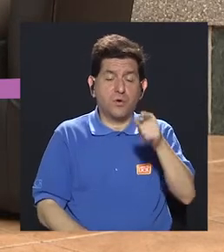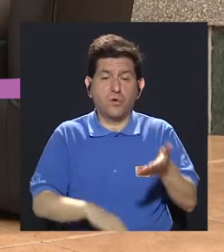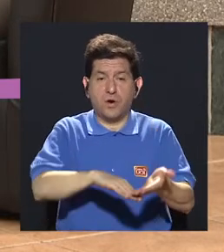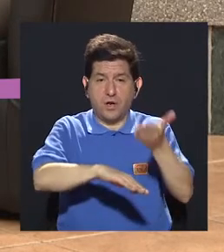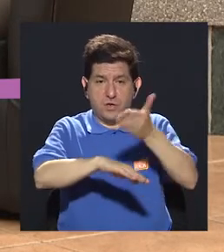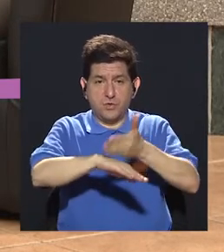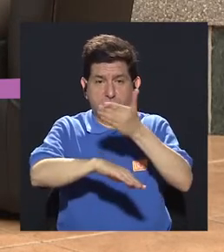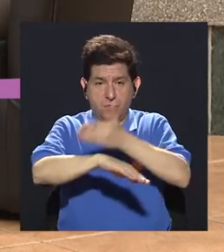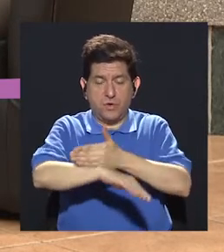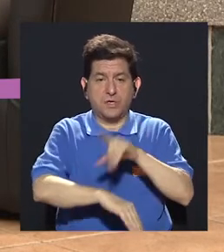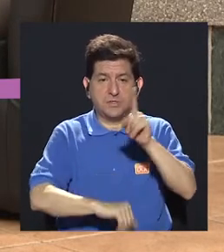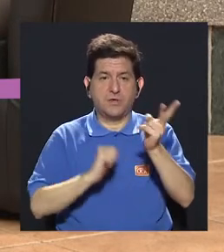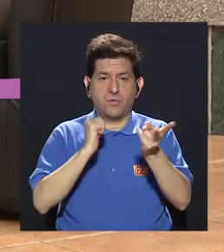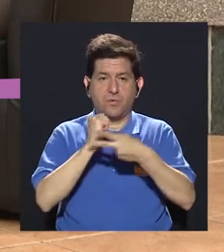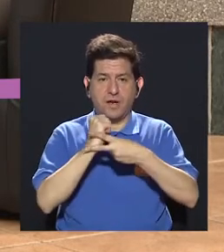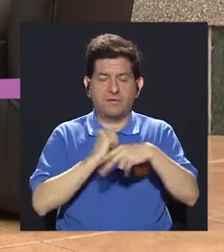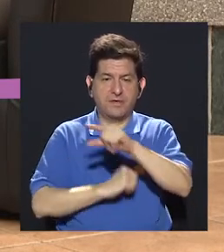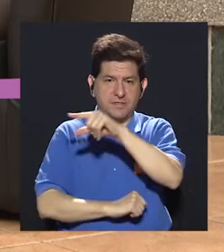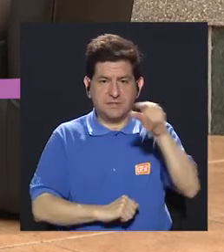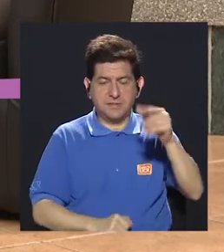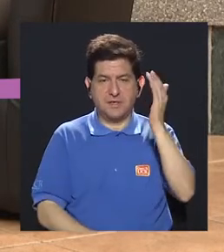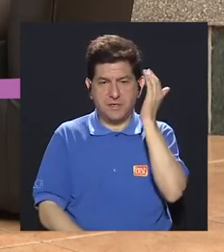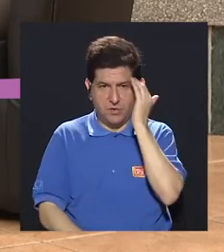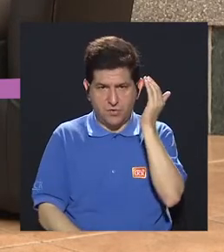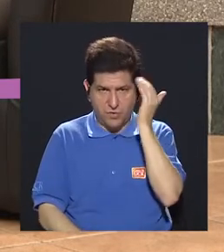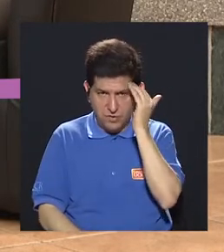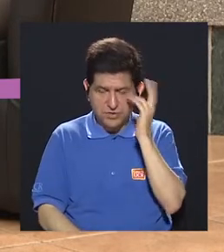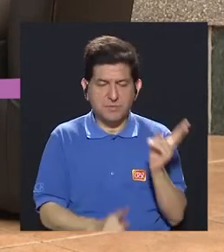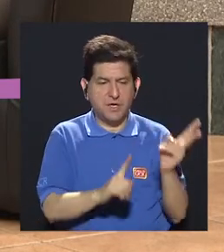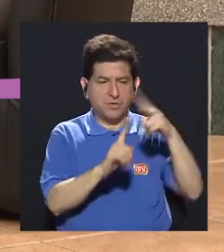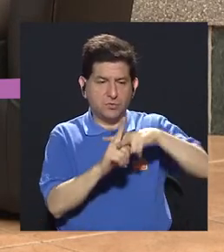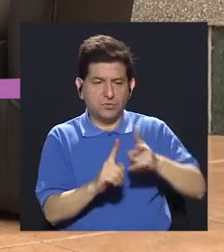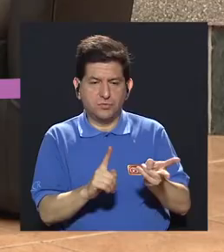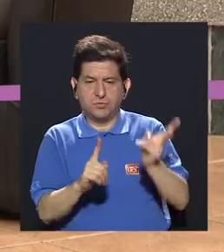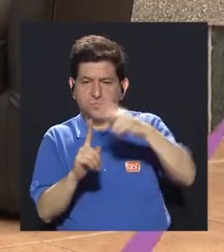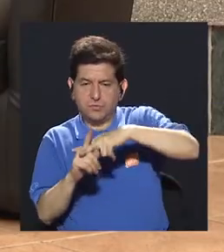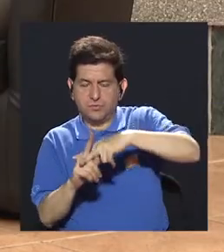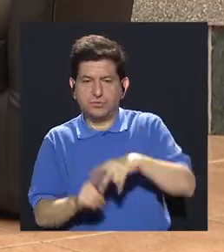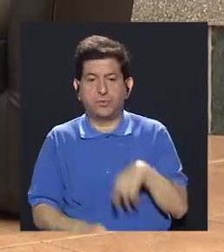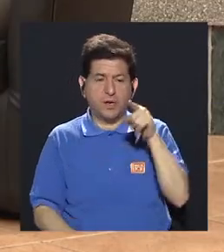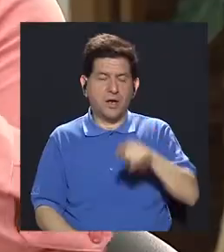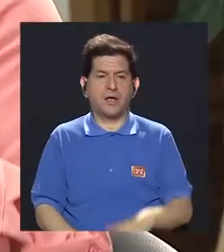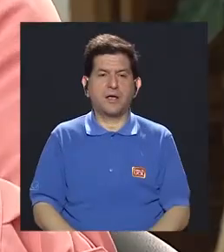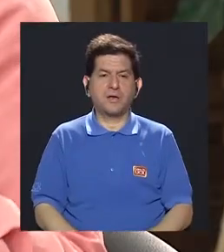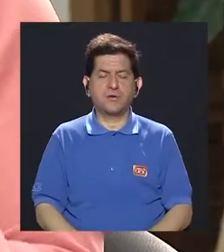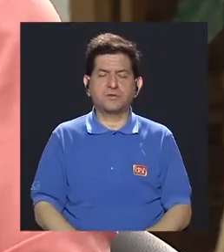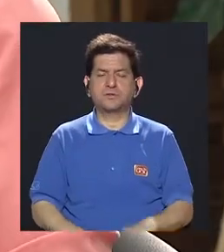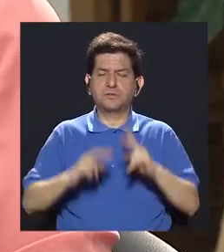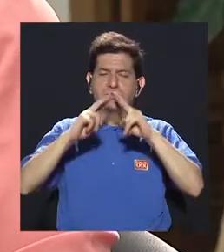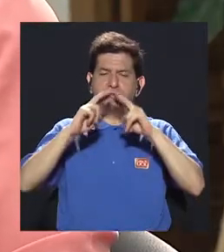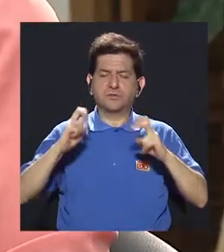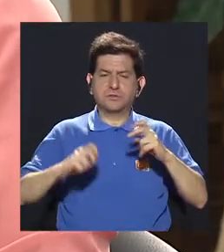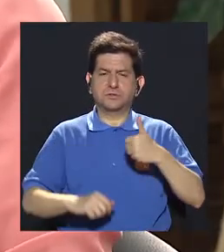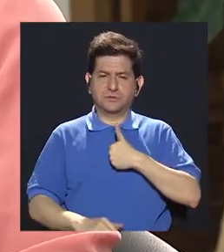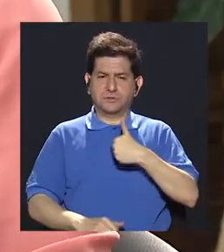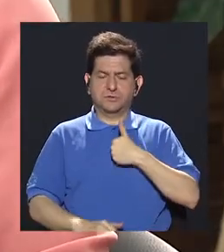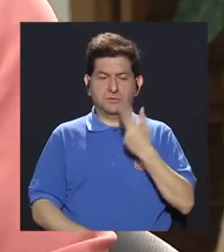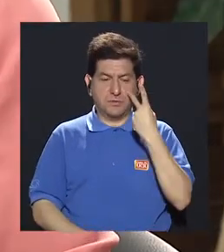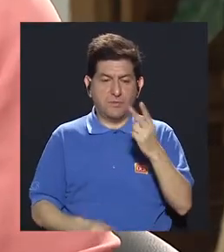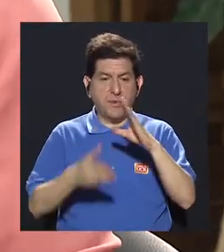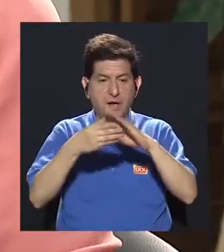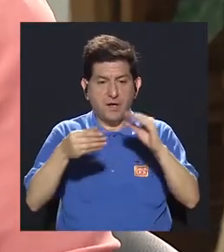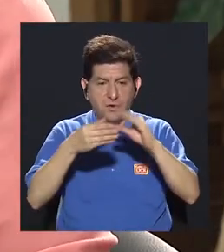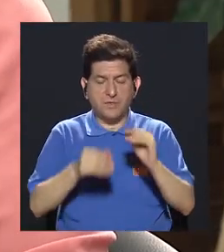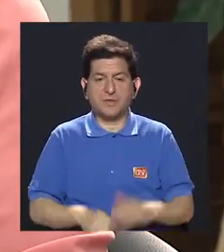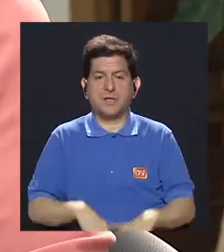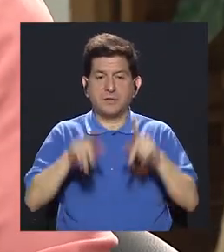es que avancen una vez a la semana para que los conocimientos, ¿verdad?, vayan aplicándolos, vayan digiriéndolos, vayan viendo los